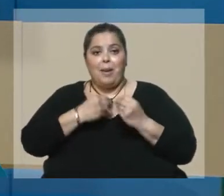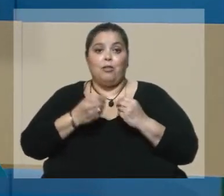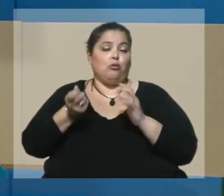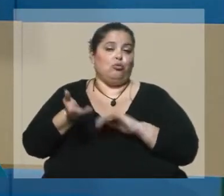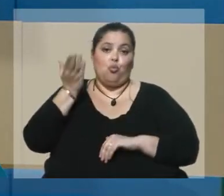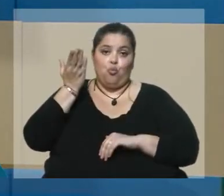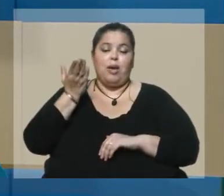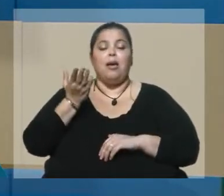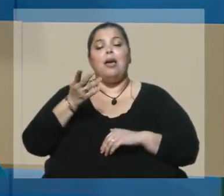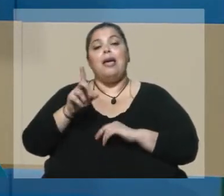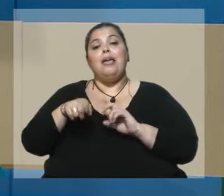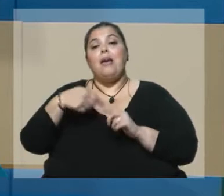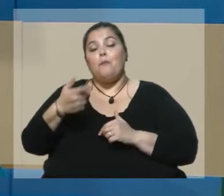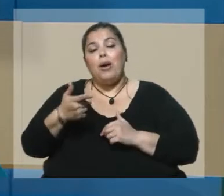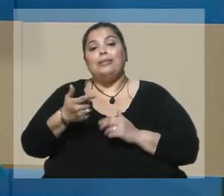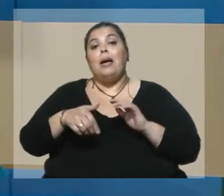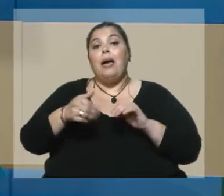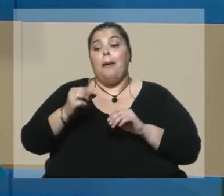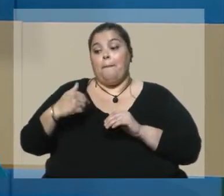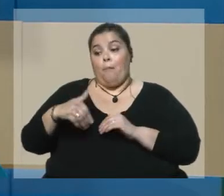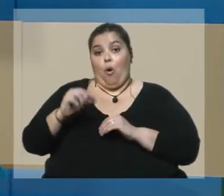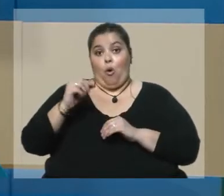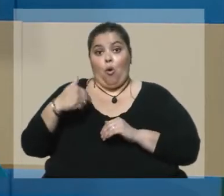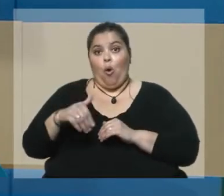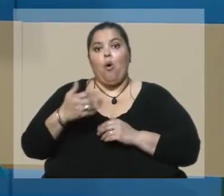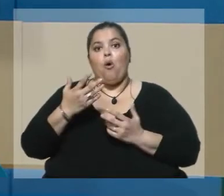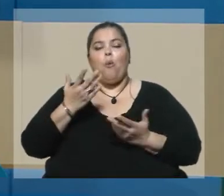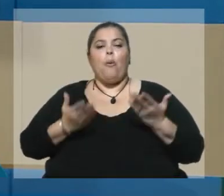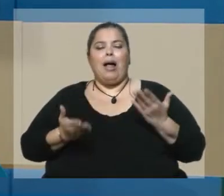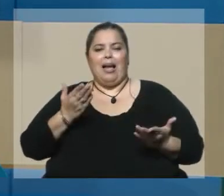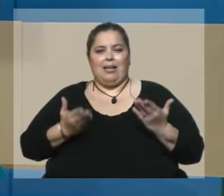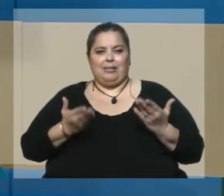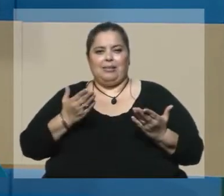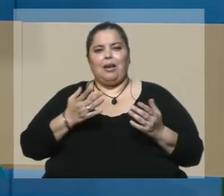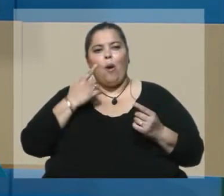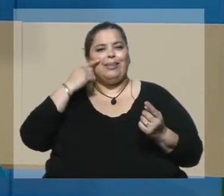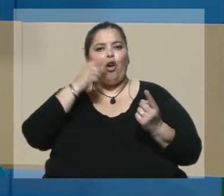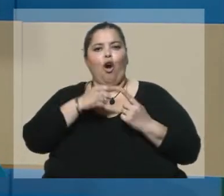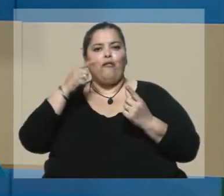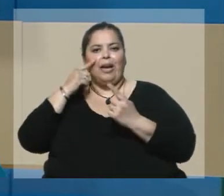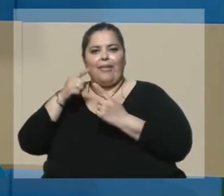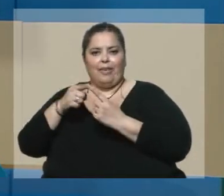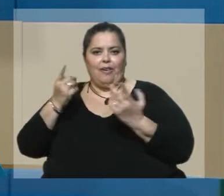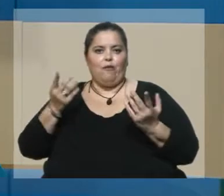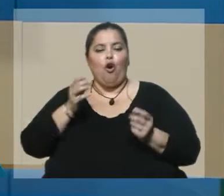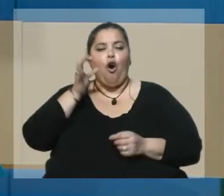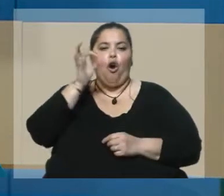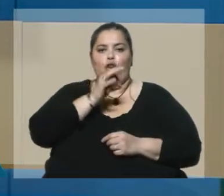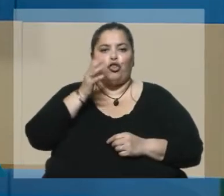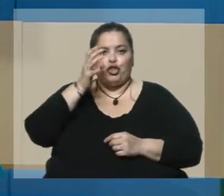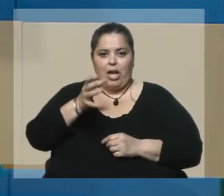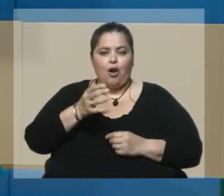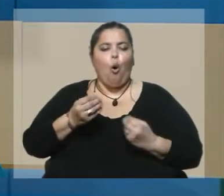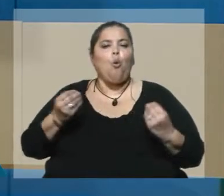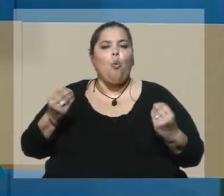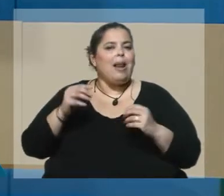y también más recientemente cierto balance de objetivos o si se quiere de riesgos de qué es lo